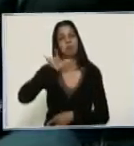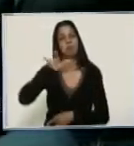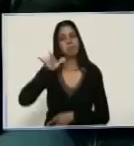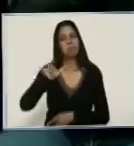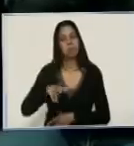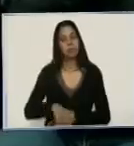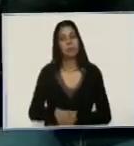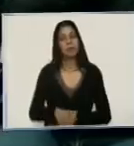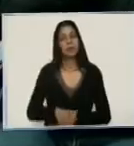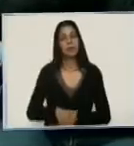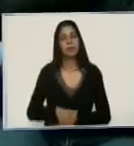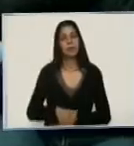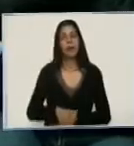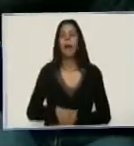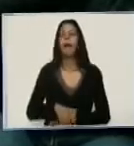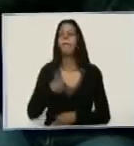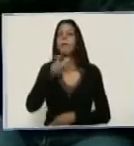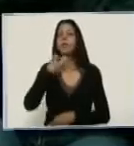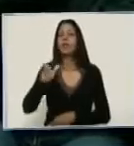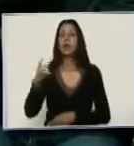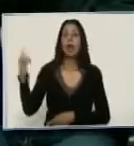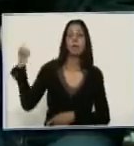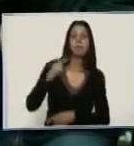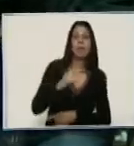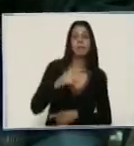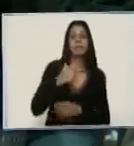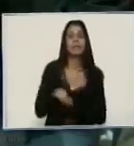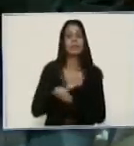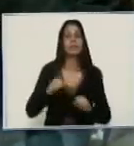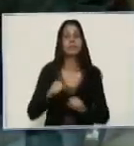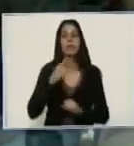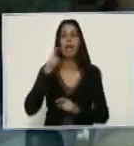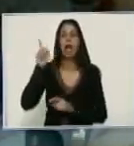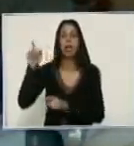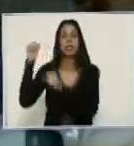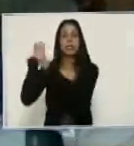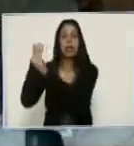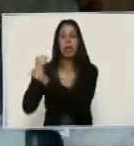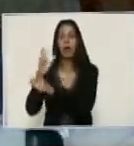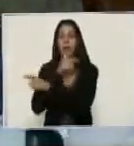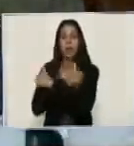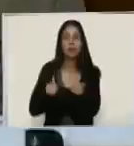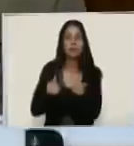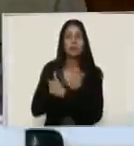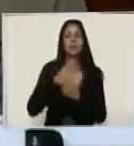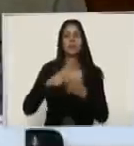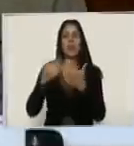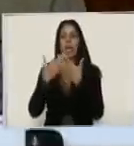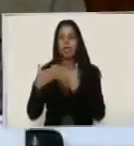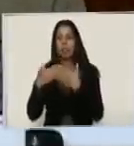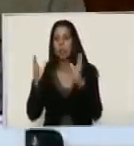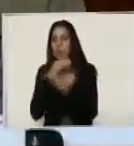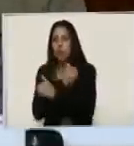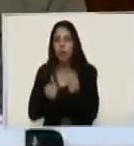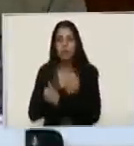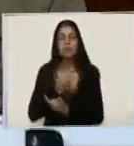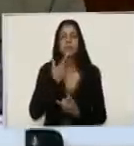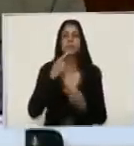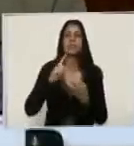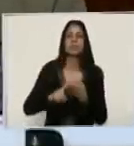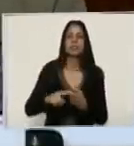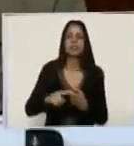Para los que se quieren venir, que no han conseguido ni trabajo, ni casa, ni estudio, ni salud,